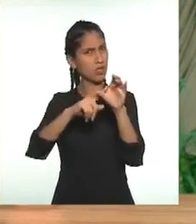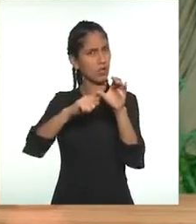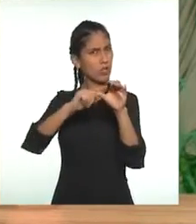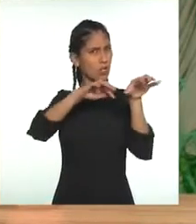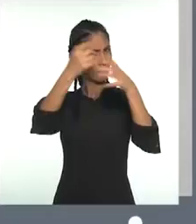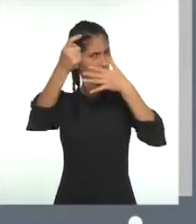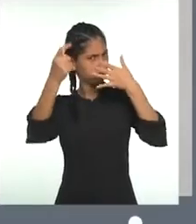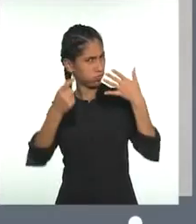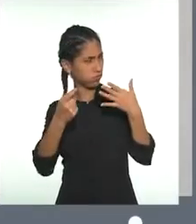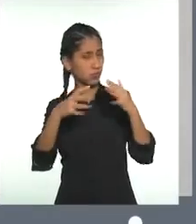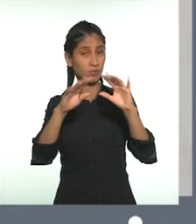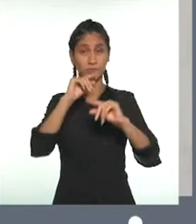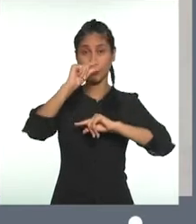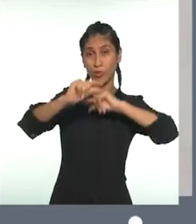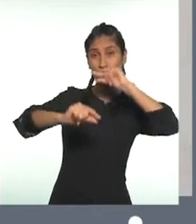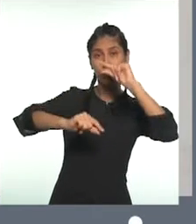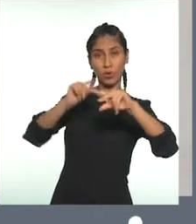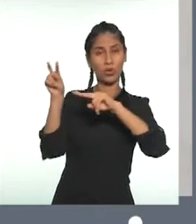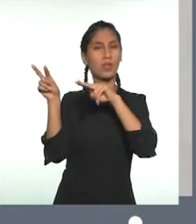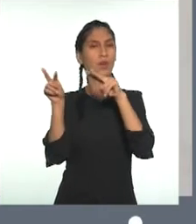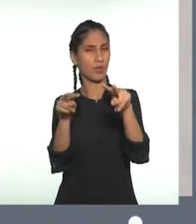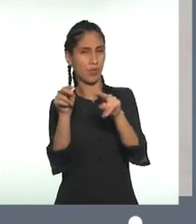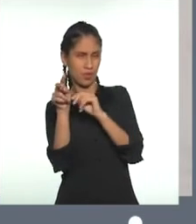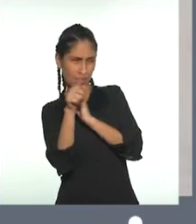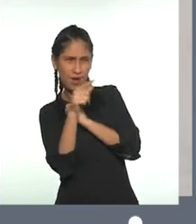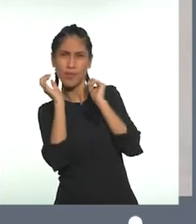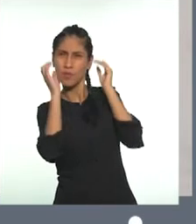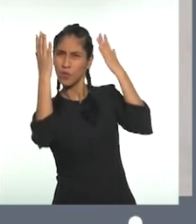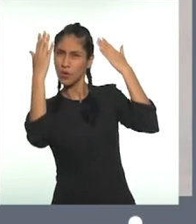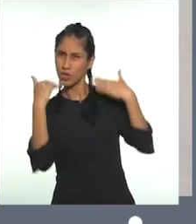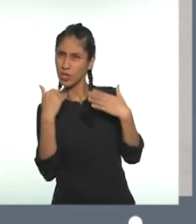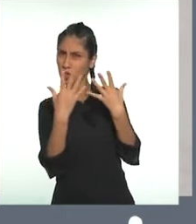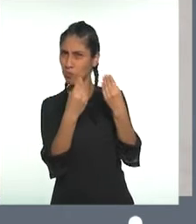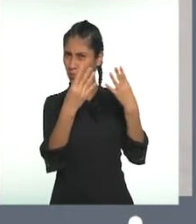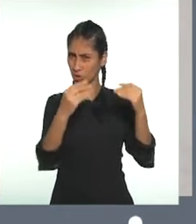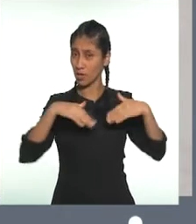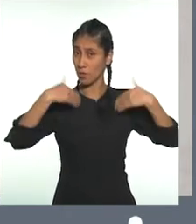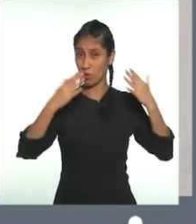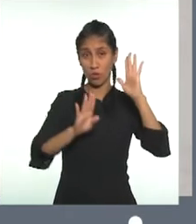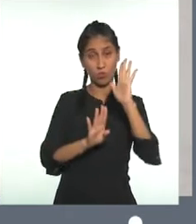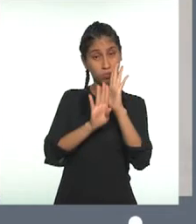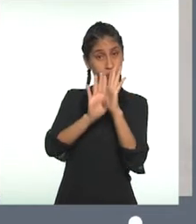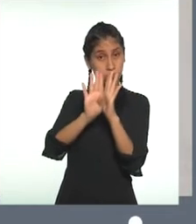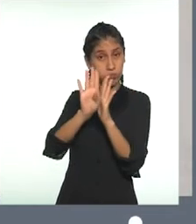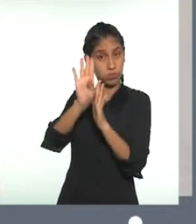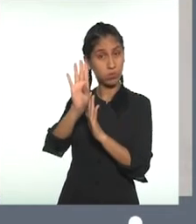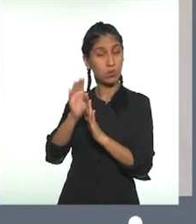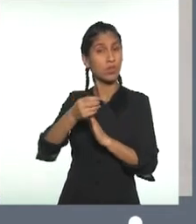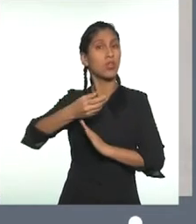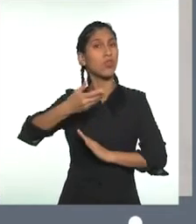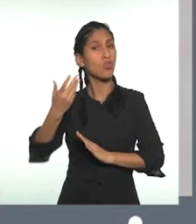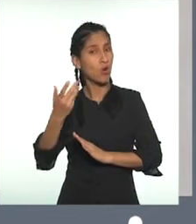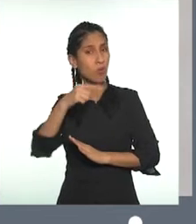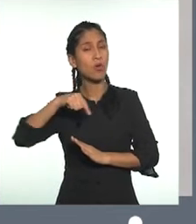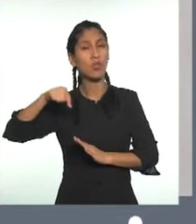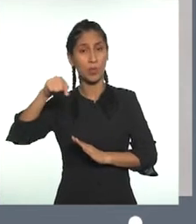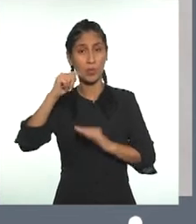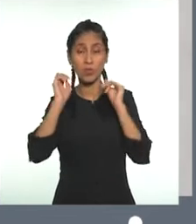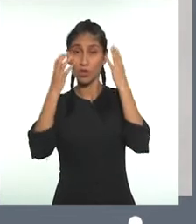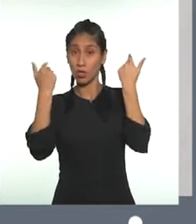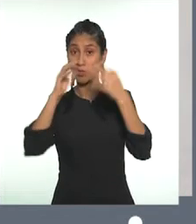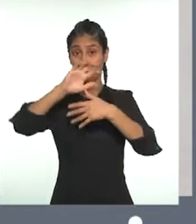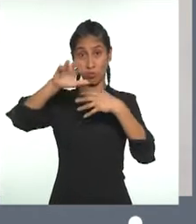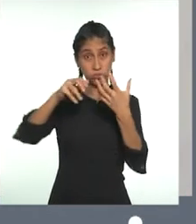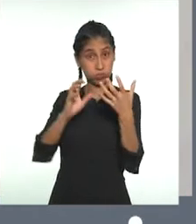sociedad peruana? Poco a poco se ha podido ver cómo la mujer ha ido avanzando a través del tiempo y cómo hemos mejorado como